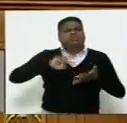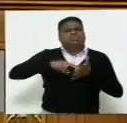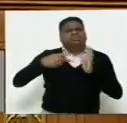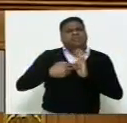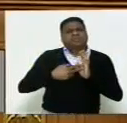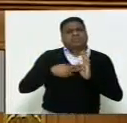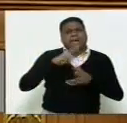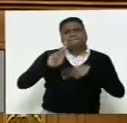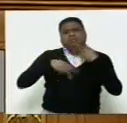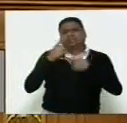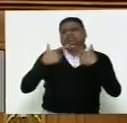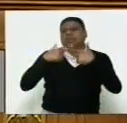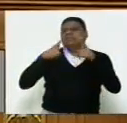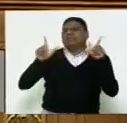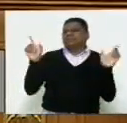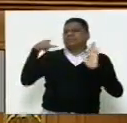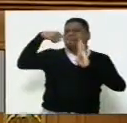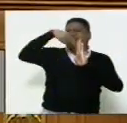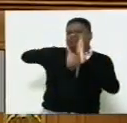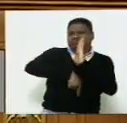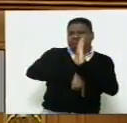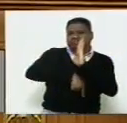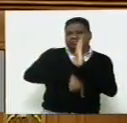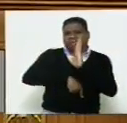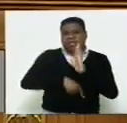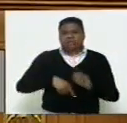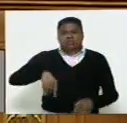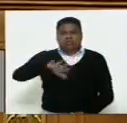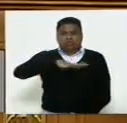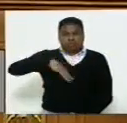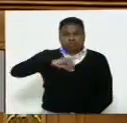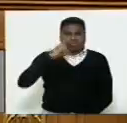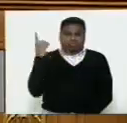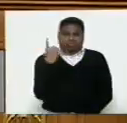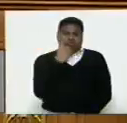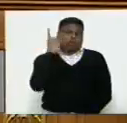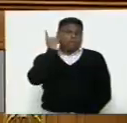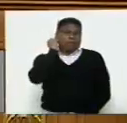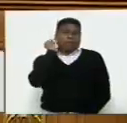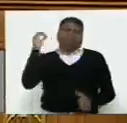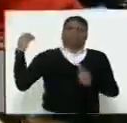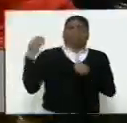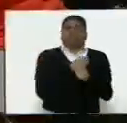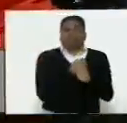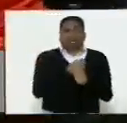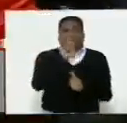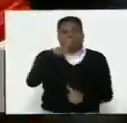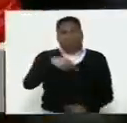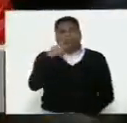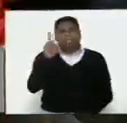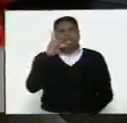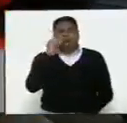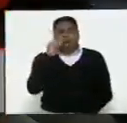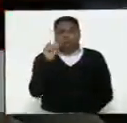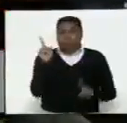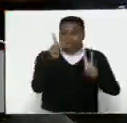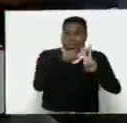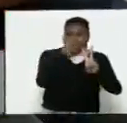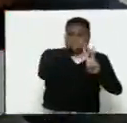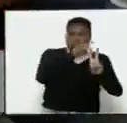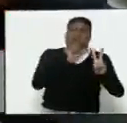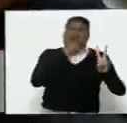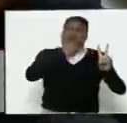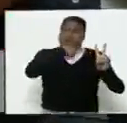de liberación profunda, donde no solamente la mujer lo logra, sino el hombre, la